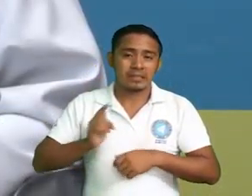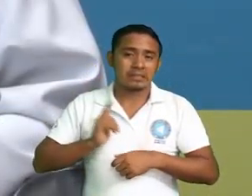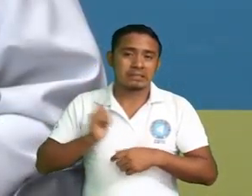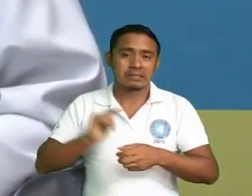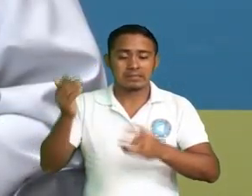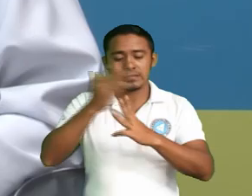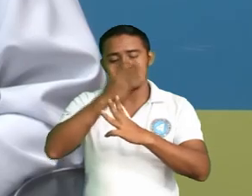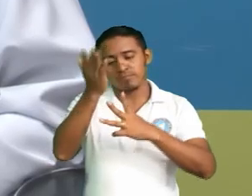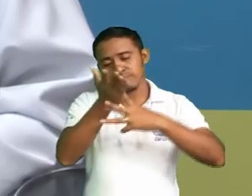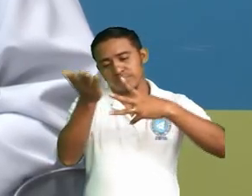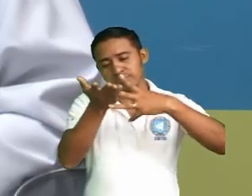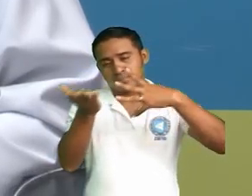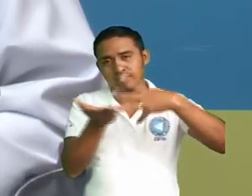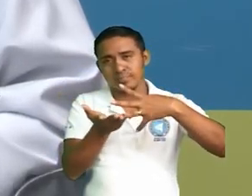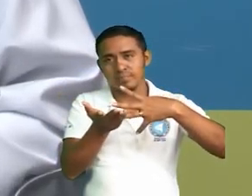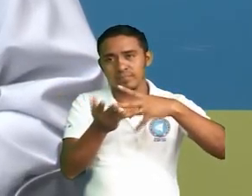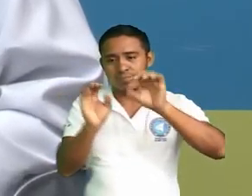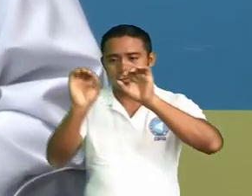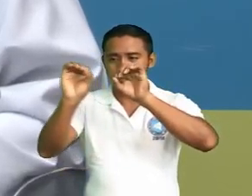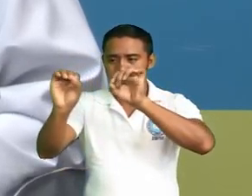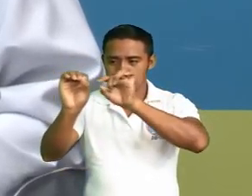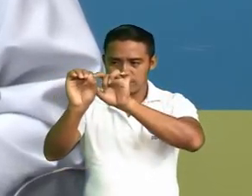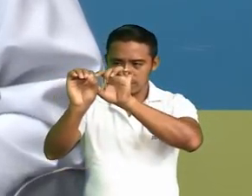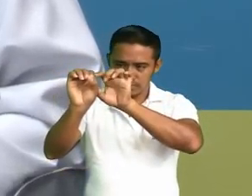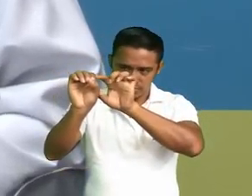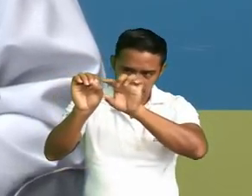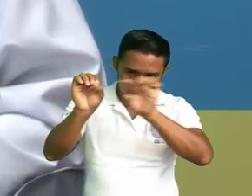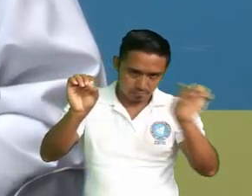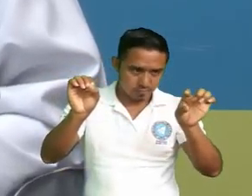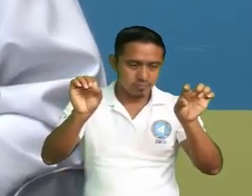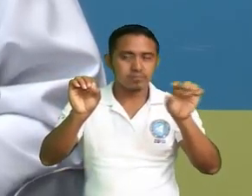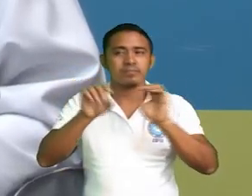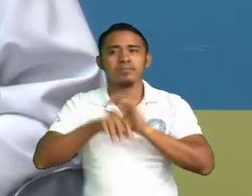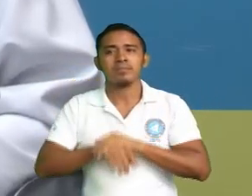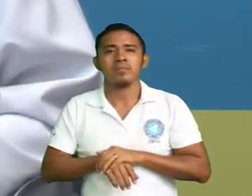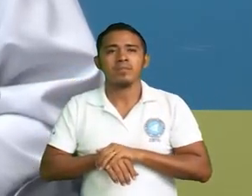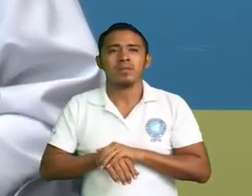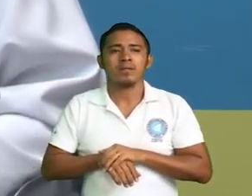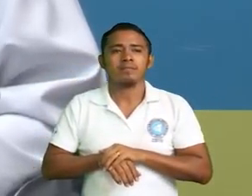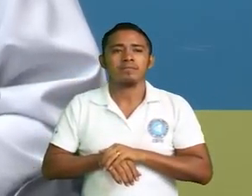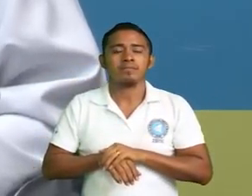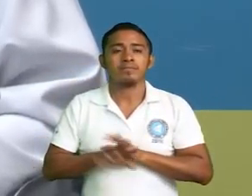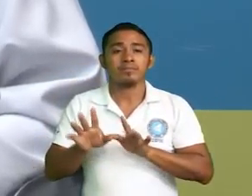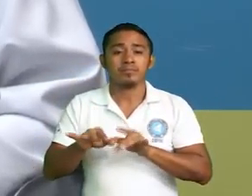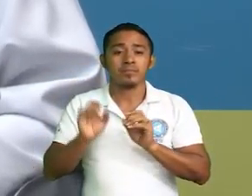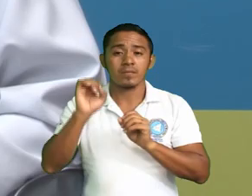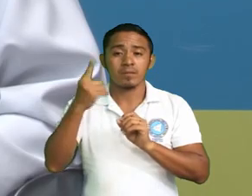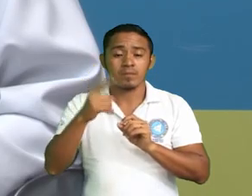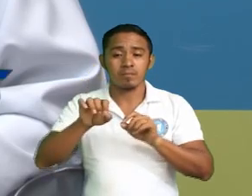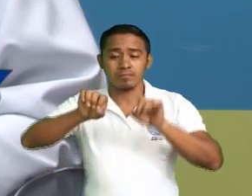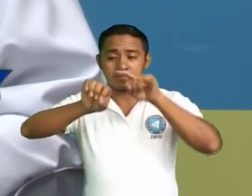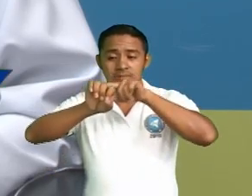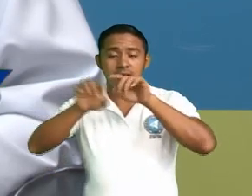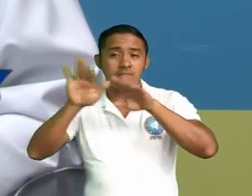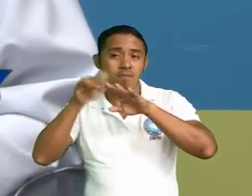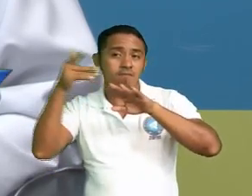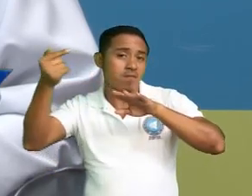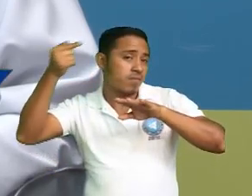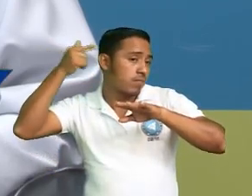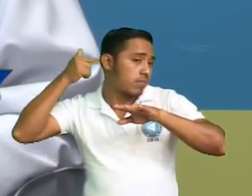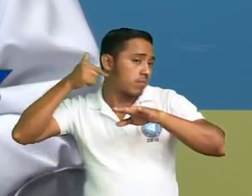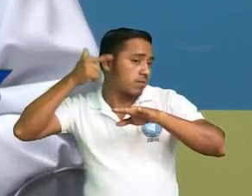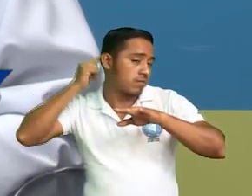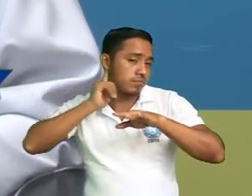partes, en tres partes topográficas se divide el oído. Tenemos el oído externo, que